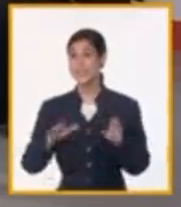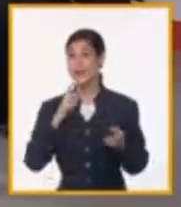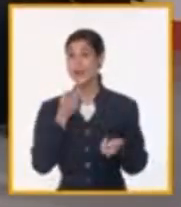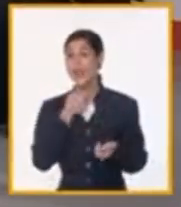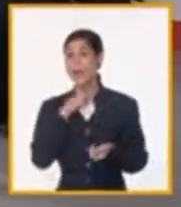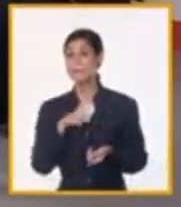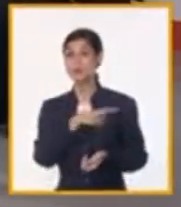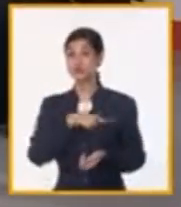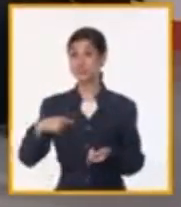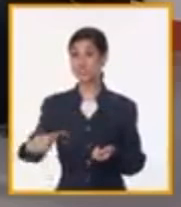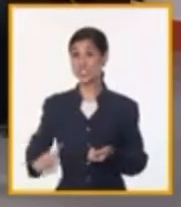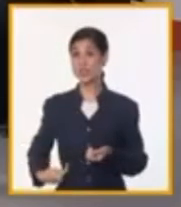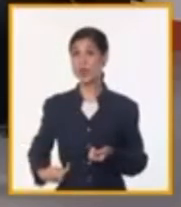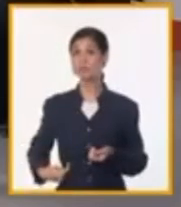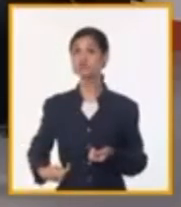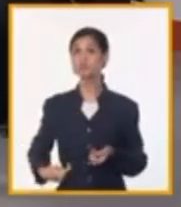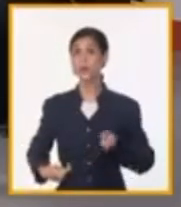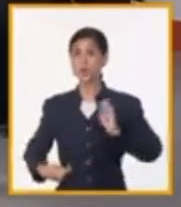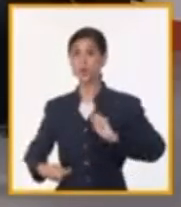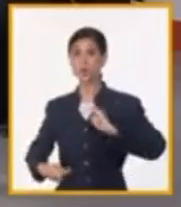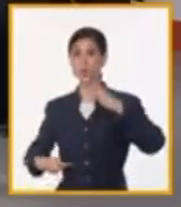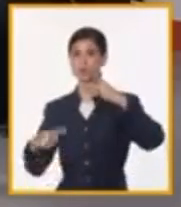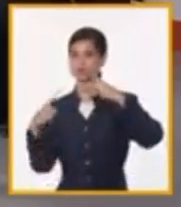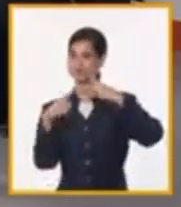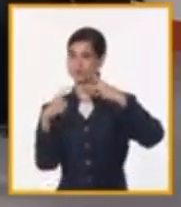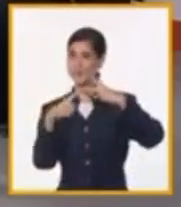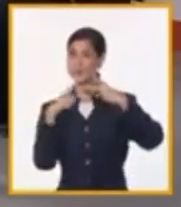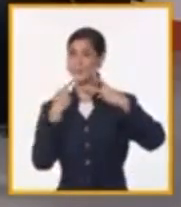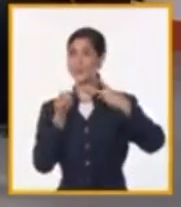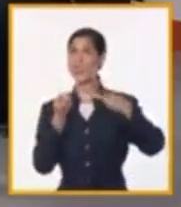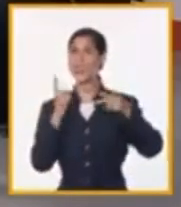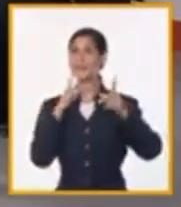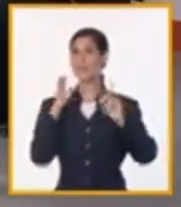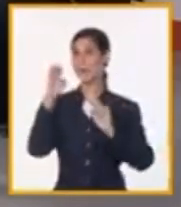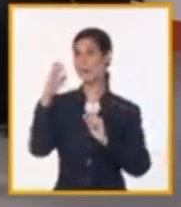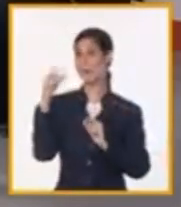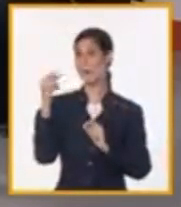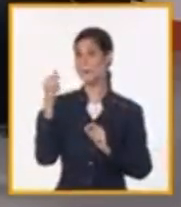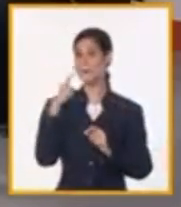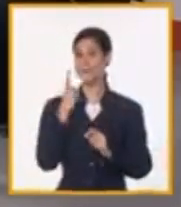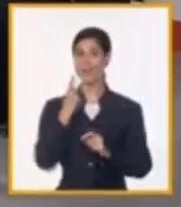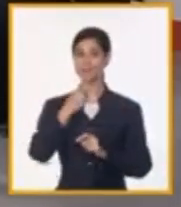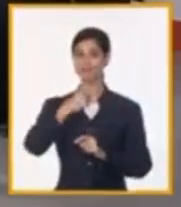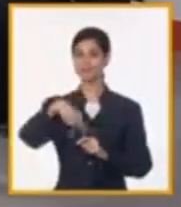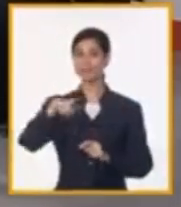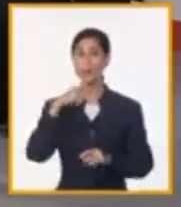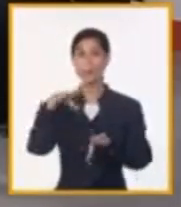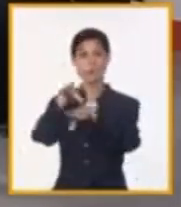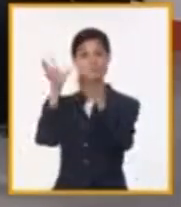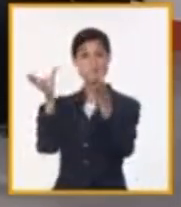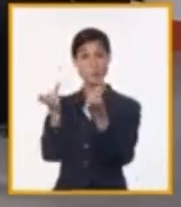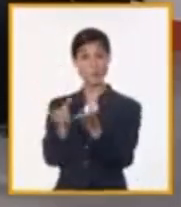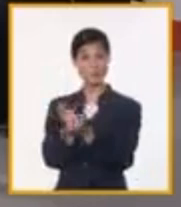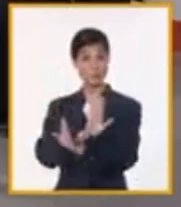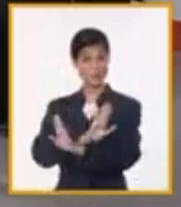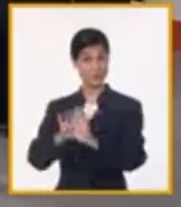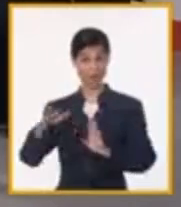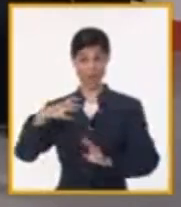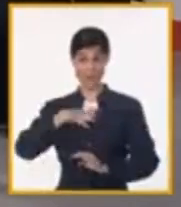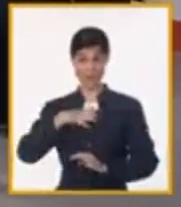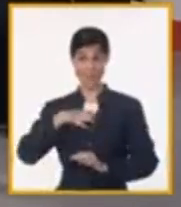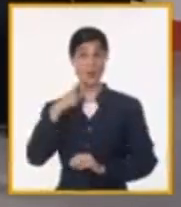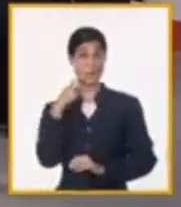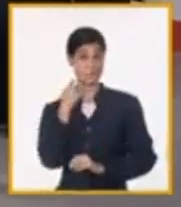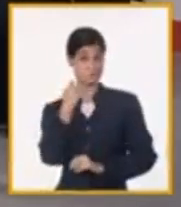Sur y Rusia también ha penetrado en la región y es la región que ellos no han podido eh involucrar en el tema de la